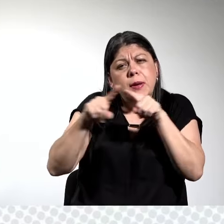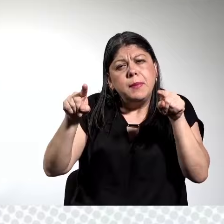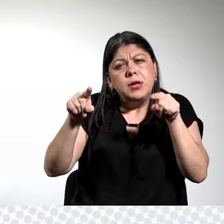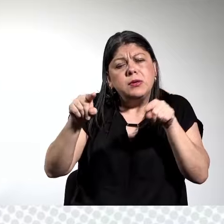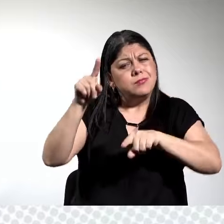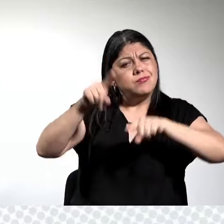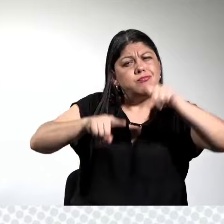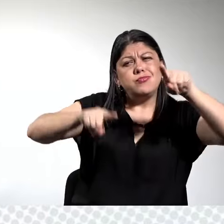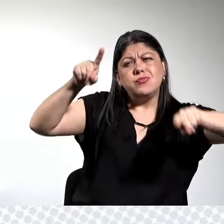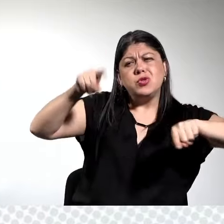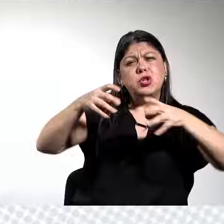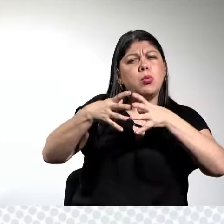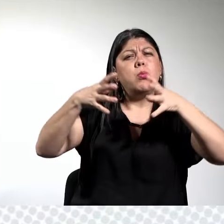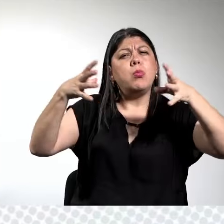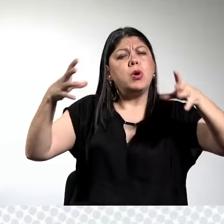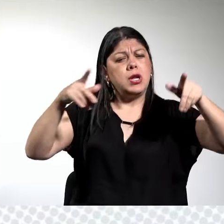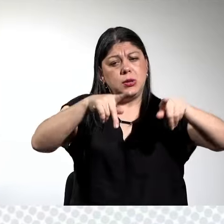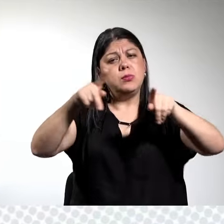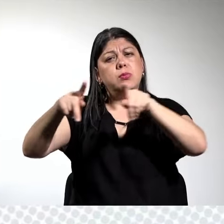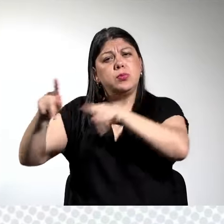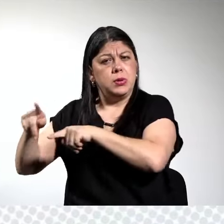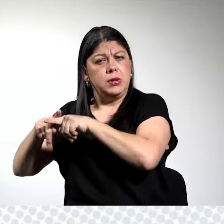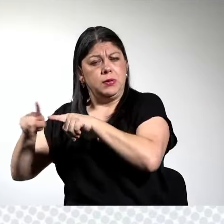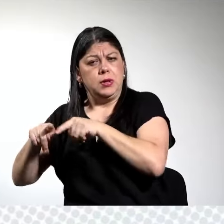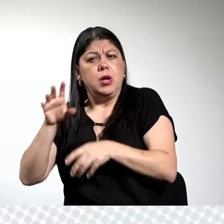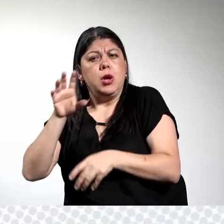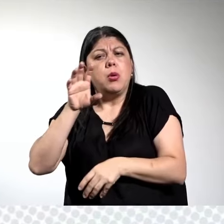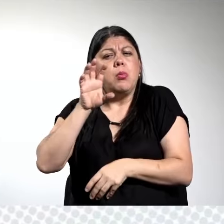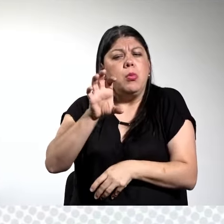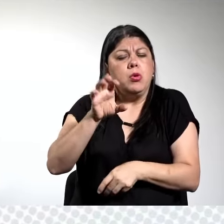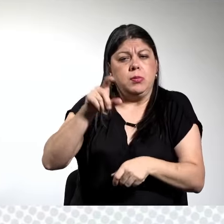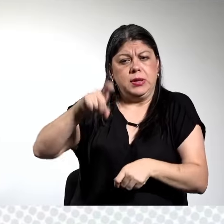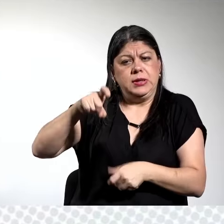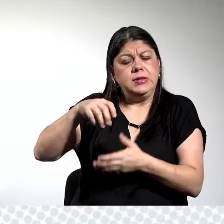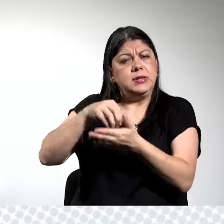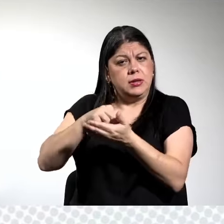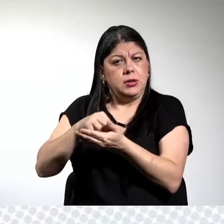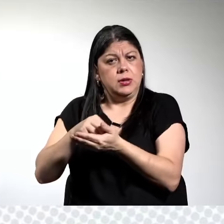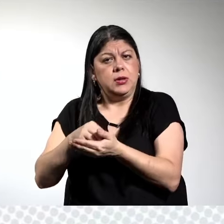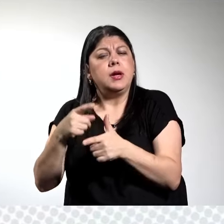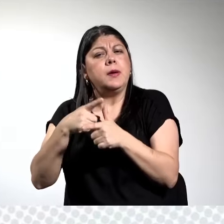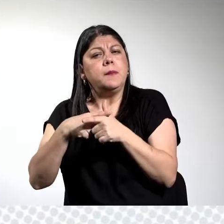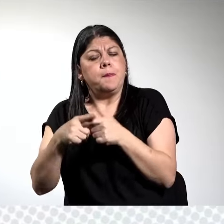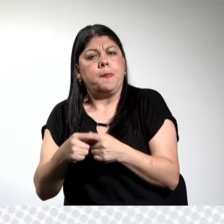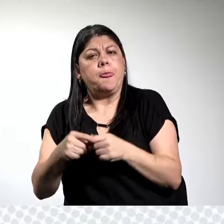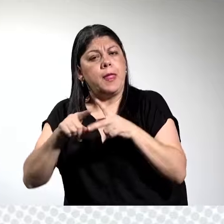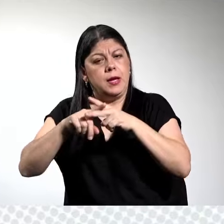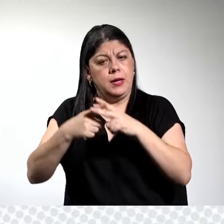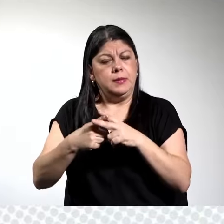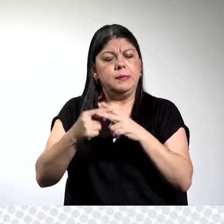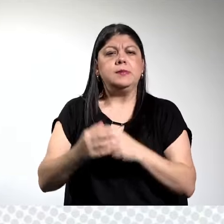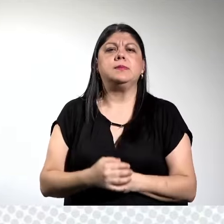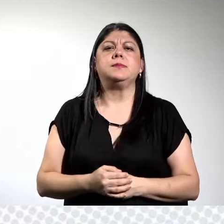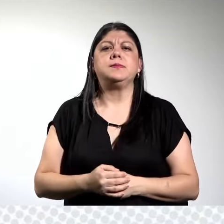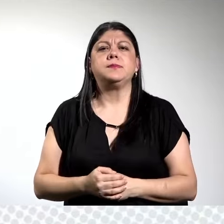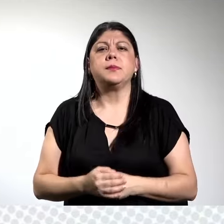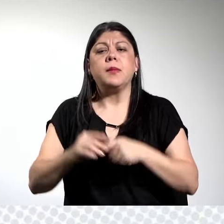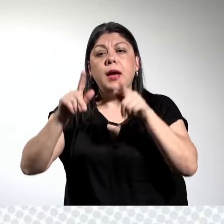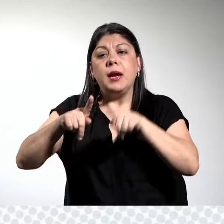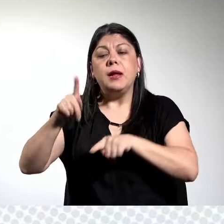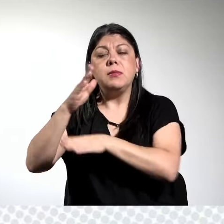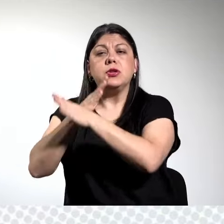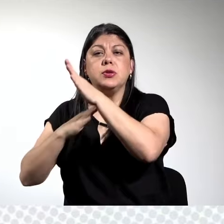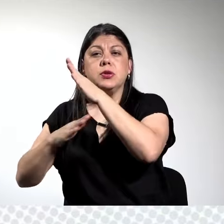una diversidad enorme de poblaciones que tienen sus propias necesidades y dudas. Entonces, iniciamos. Las personas